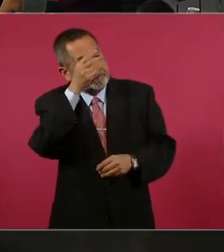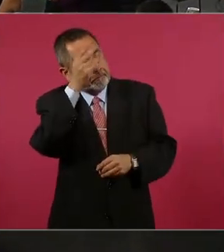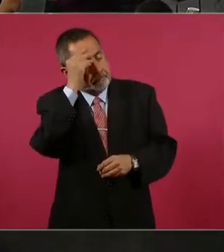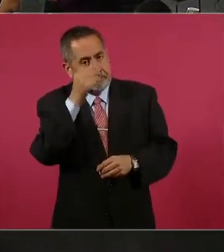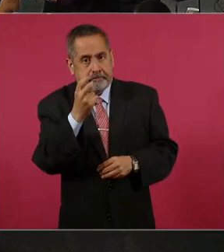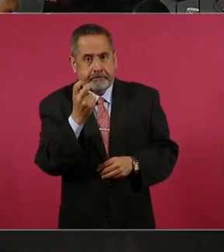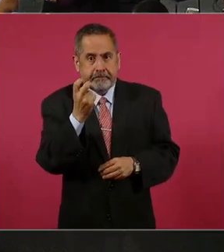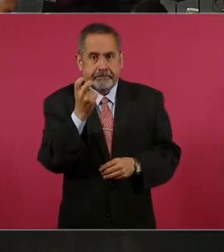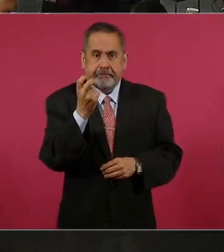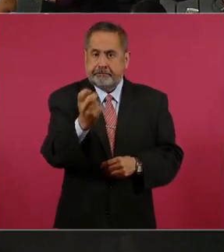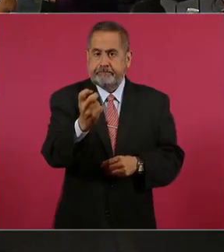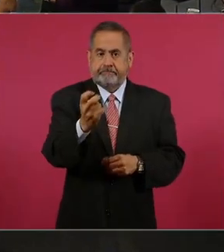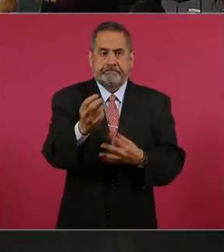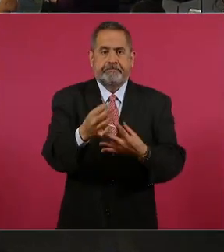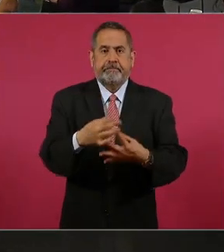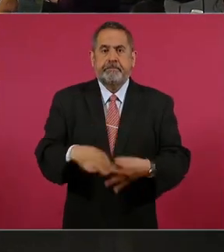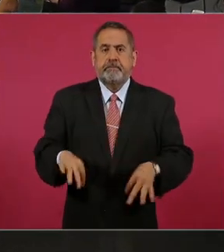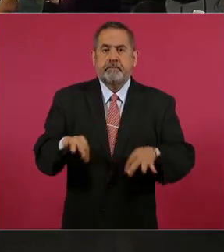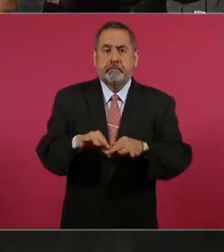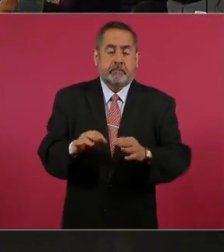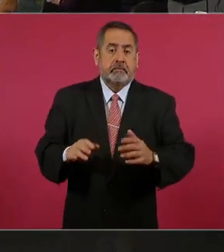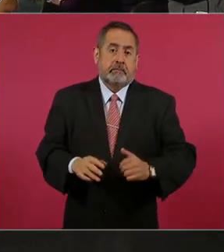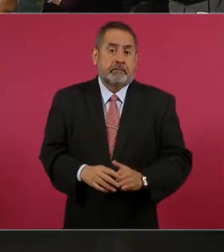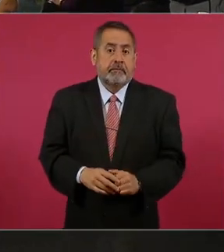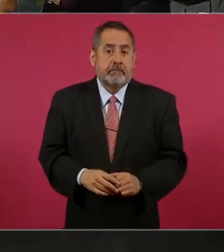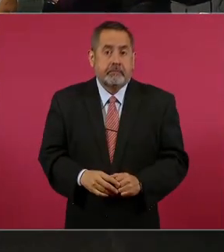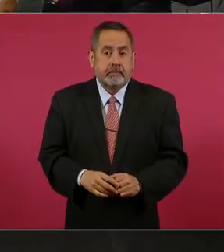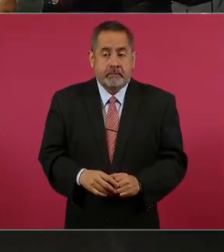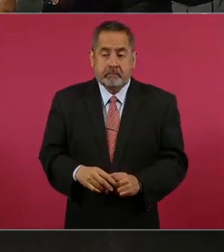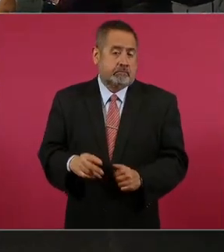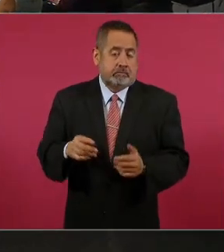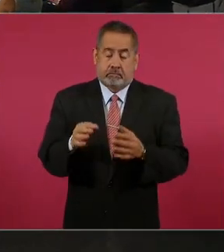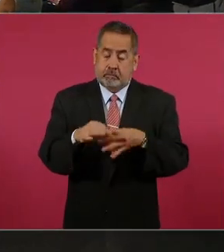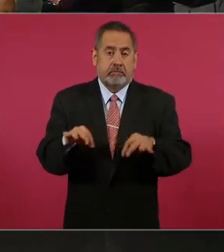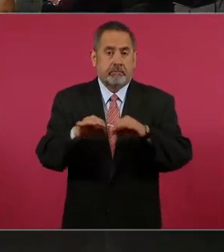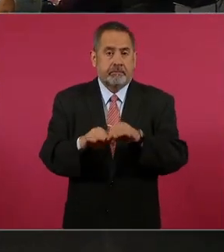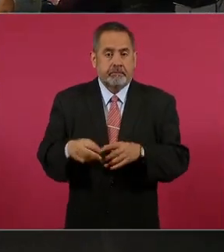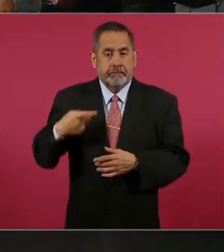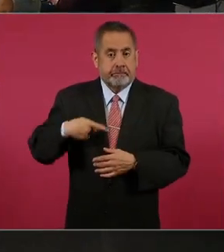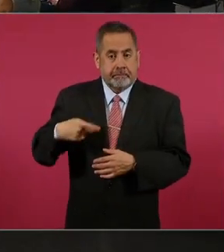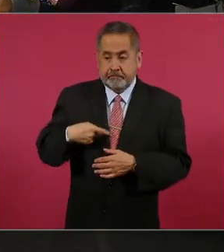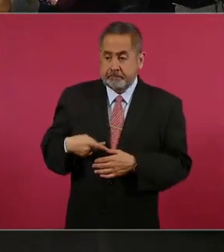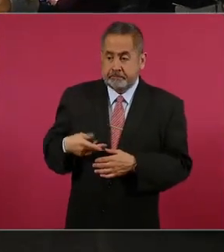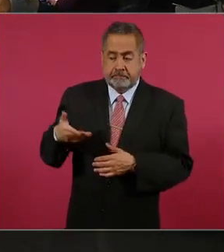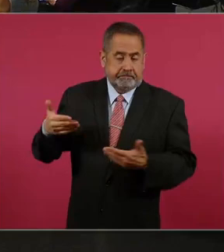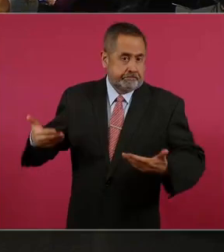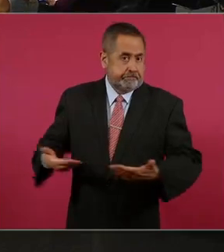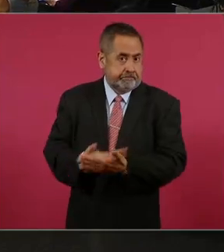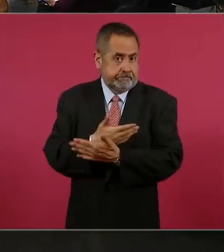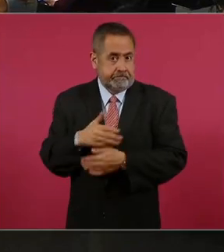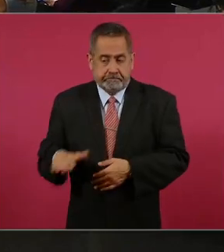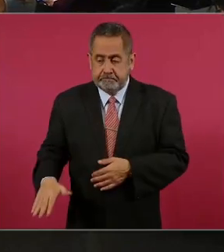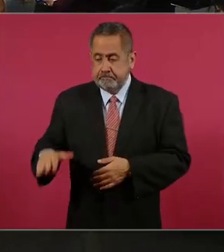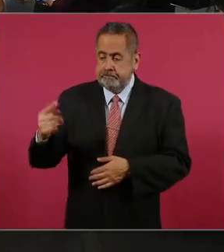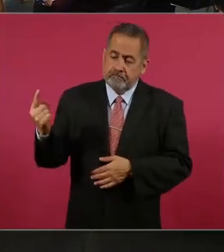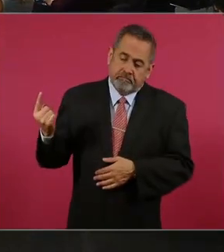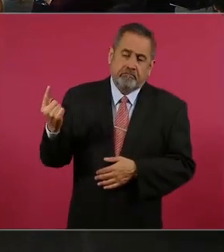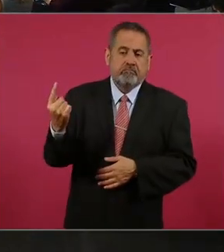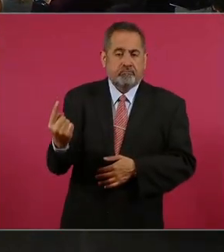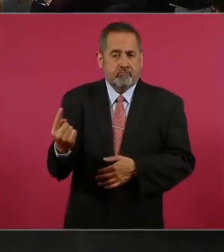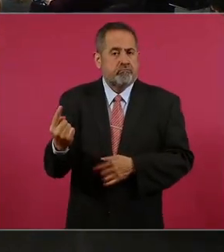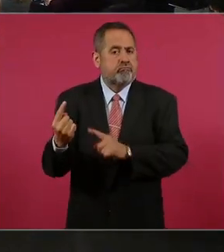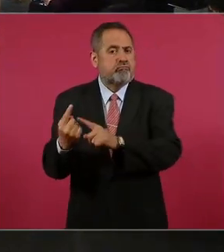Una persona puede venir de una